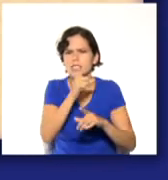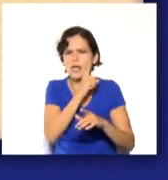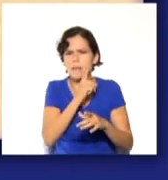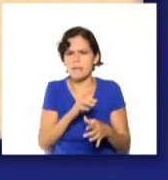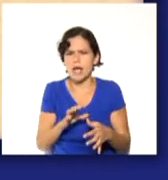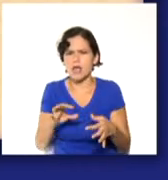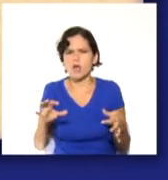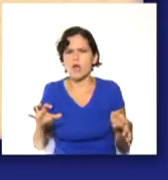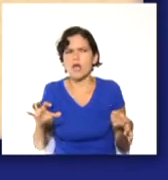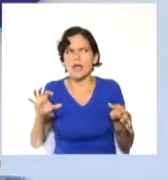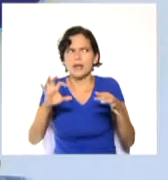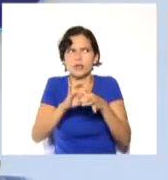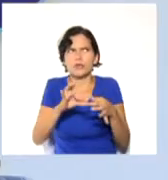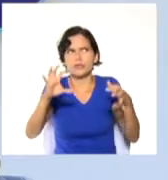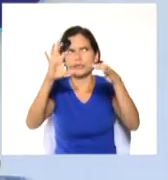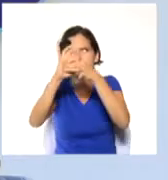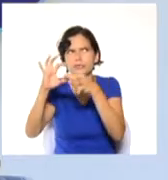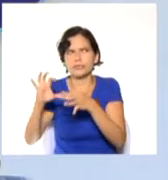enlaces químicos.